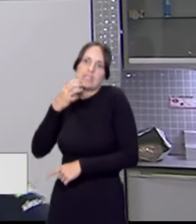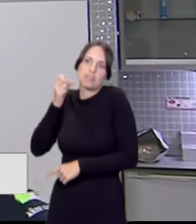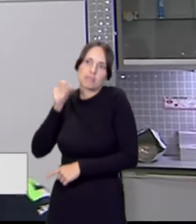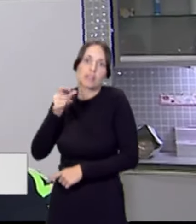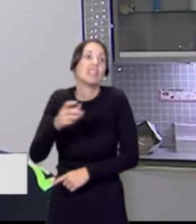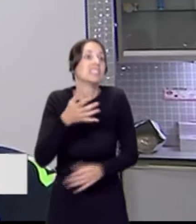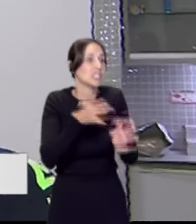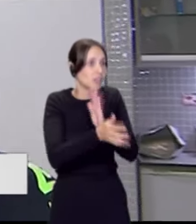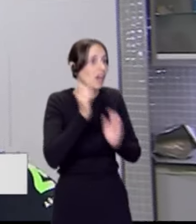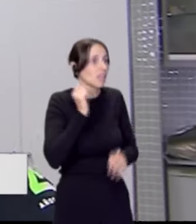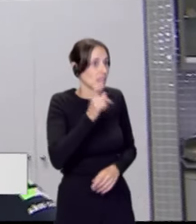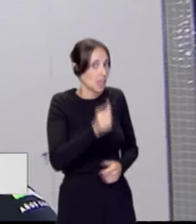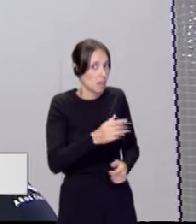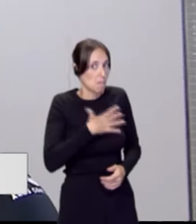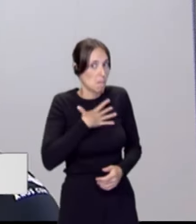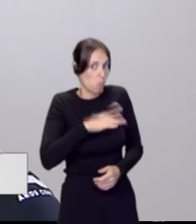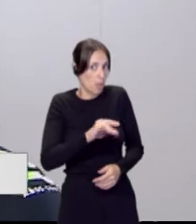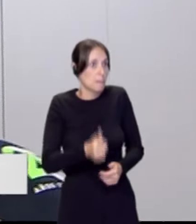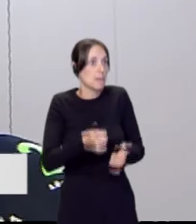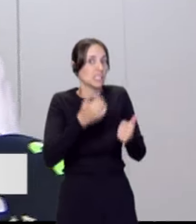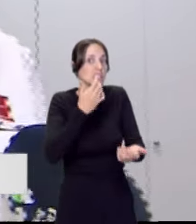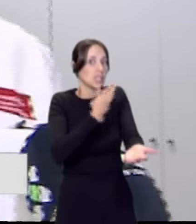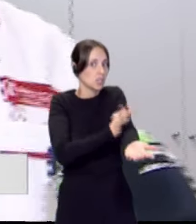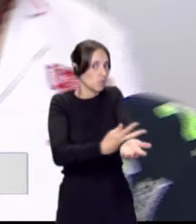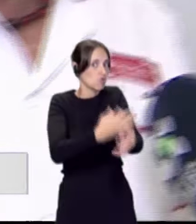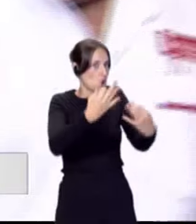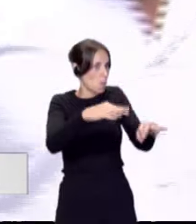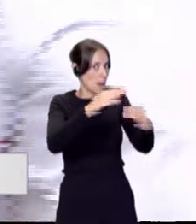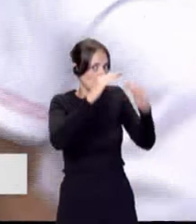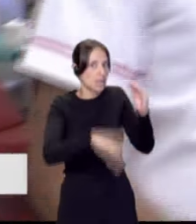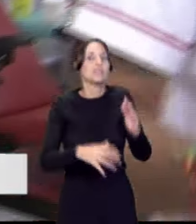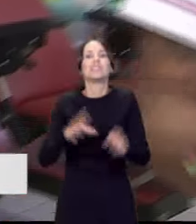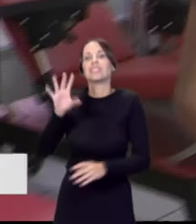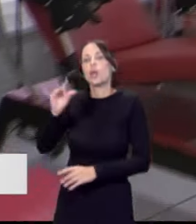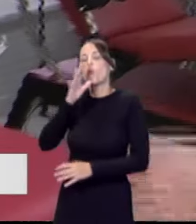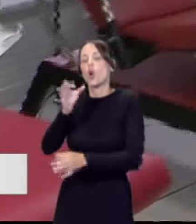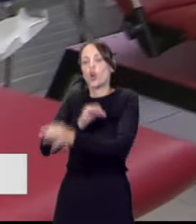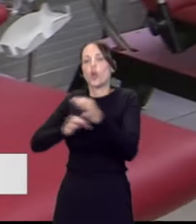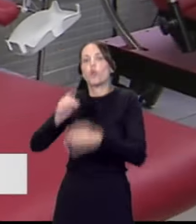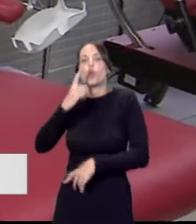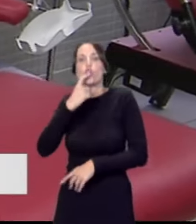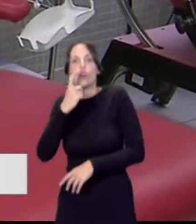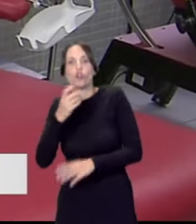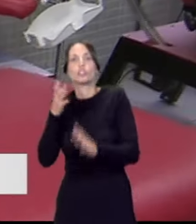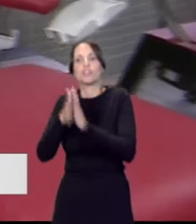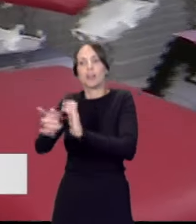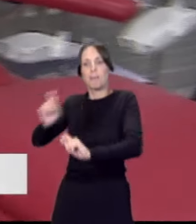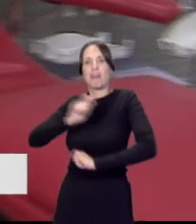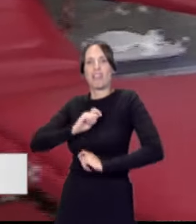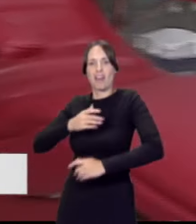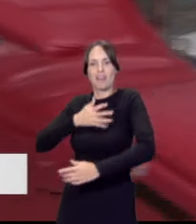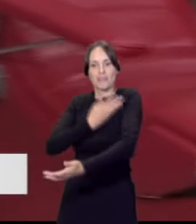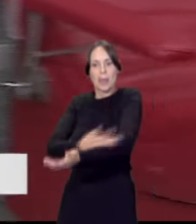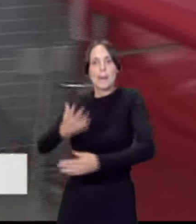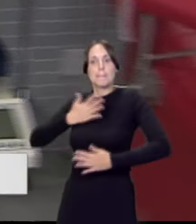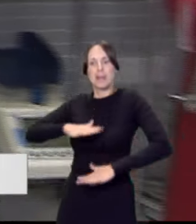hacer más frecuente porque al devolver los glóbulos rojos, eso te da la capacidad de que el plasma, la mayoría es